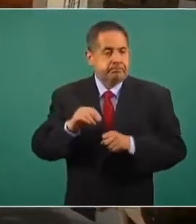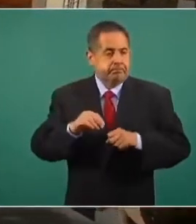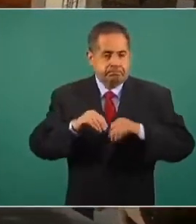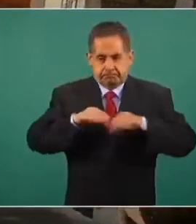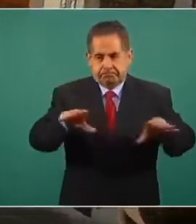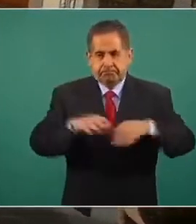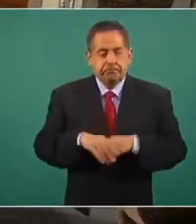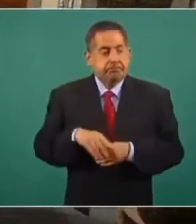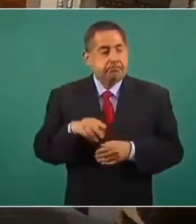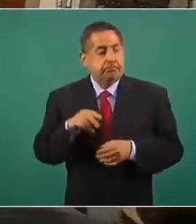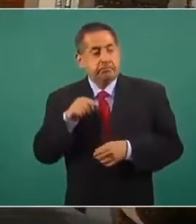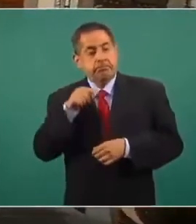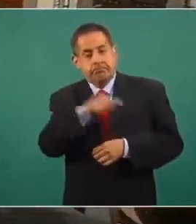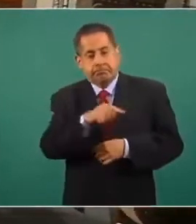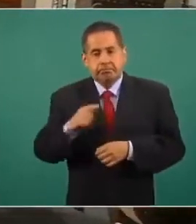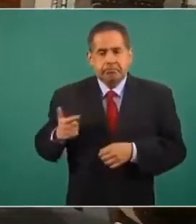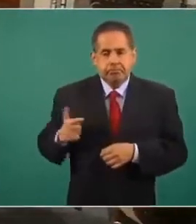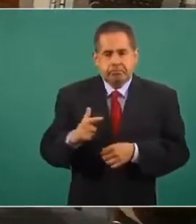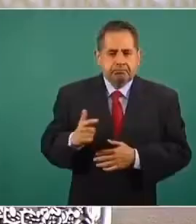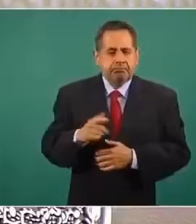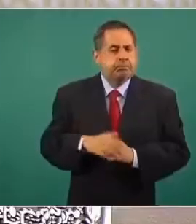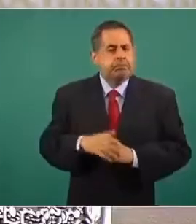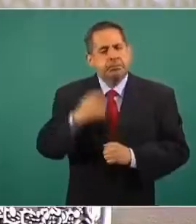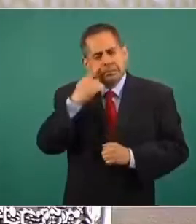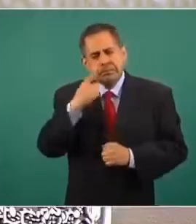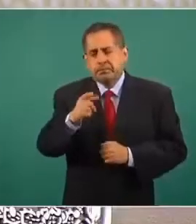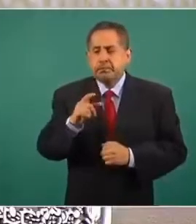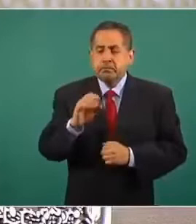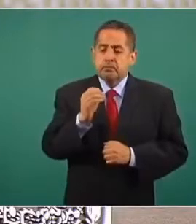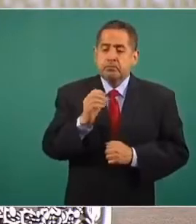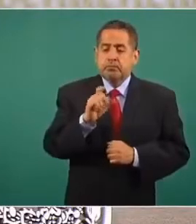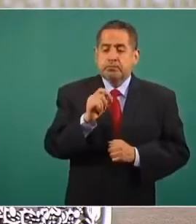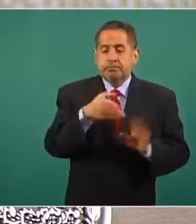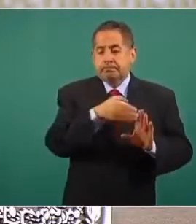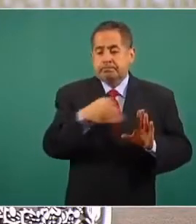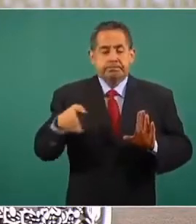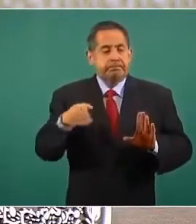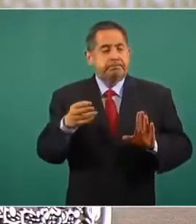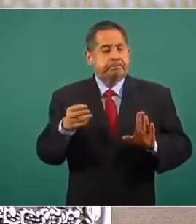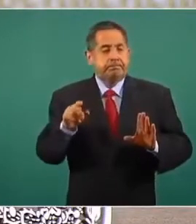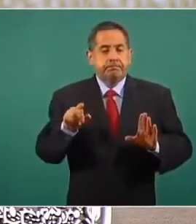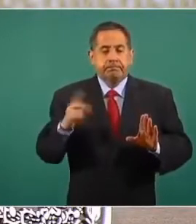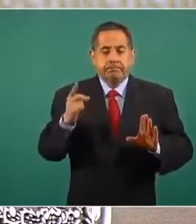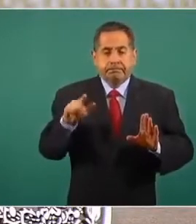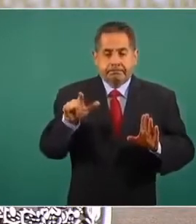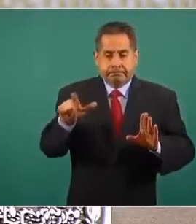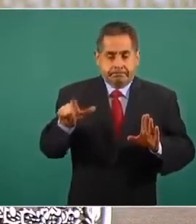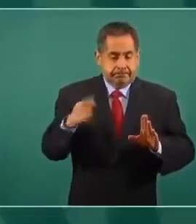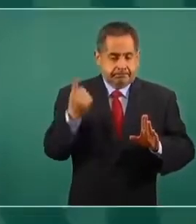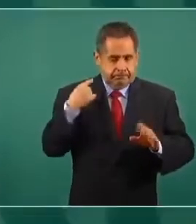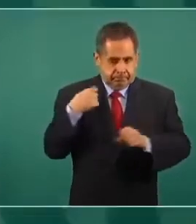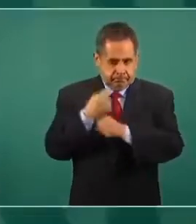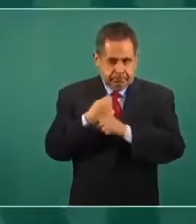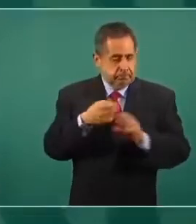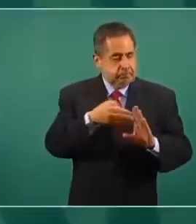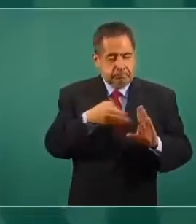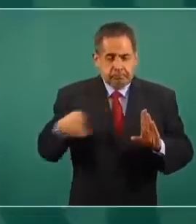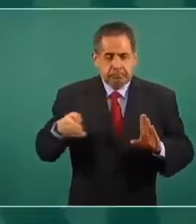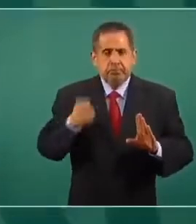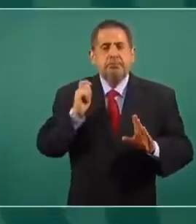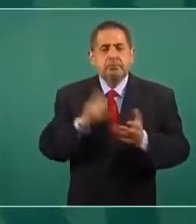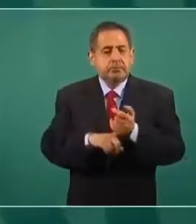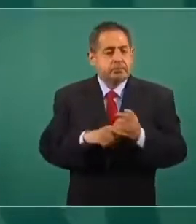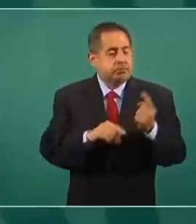200 cuerpos. Destacar que desde el 20 de octubre al 17 de diciembre del año pasado hubo